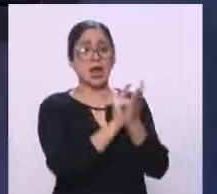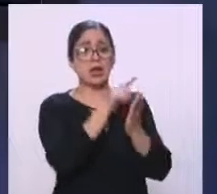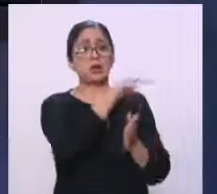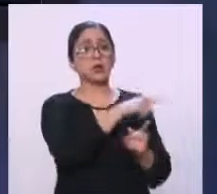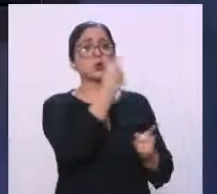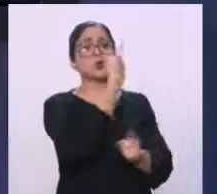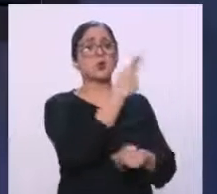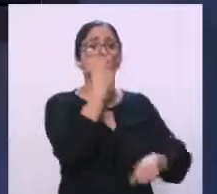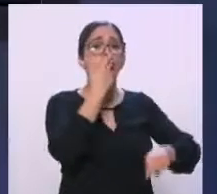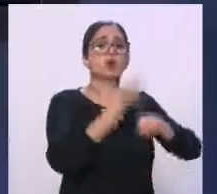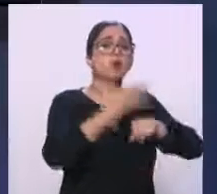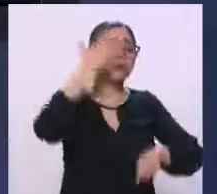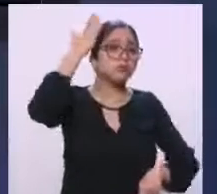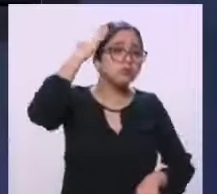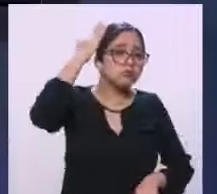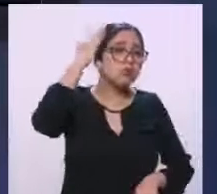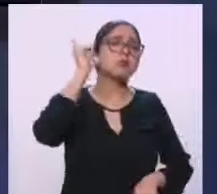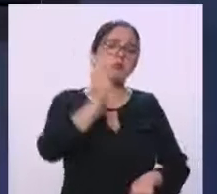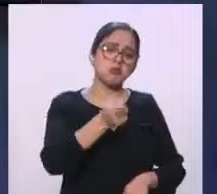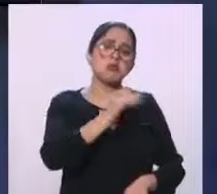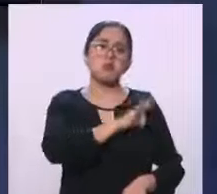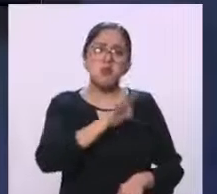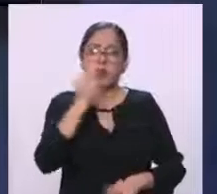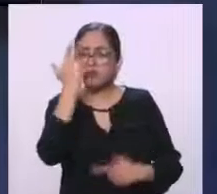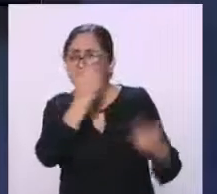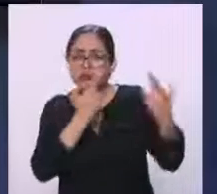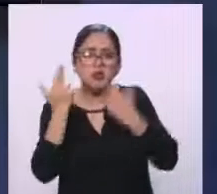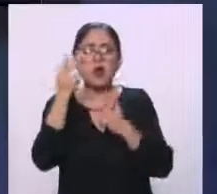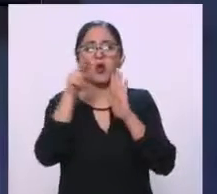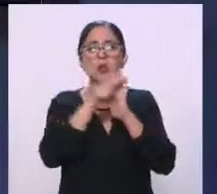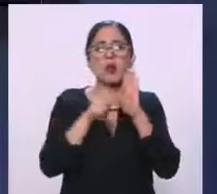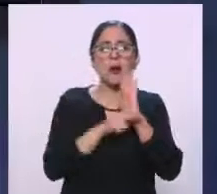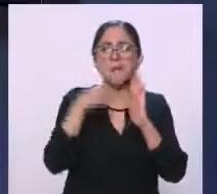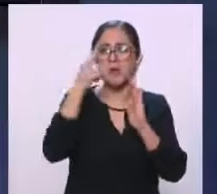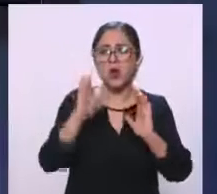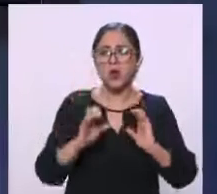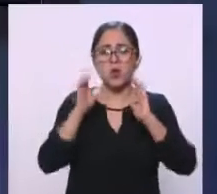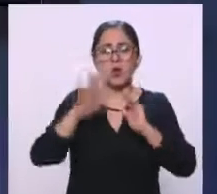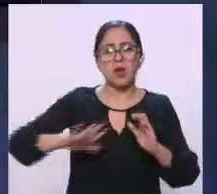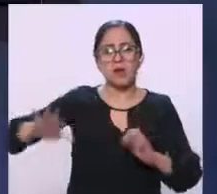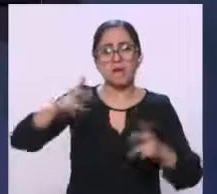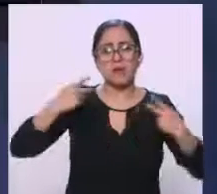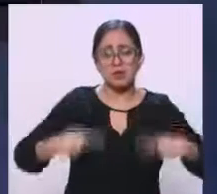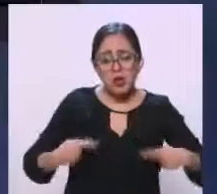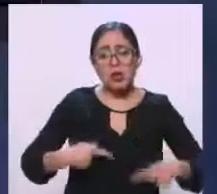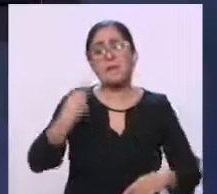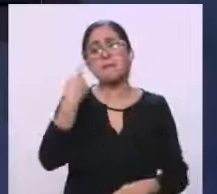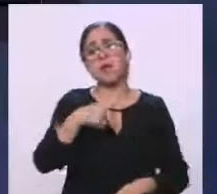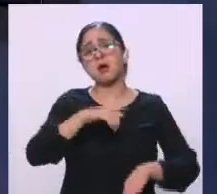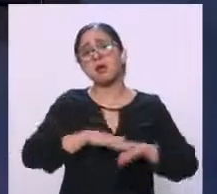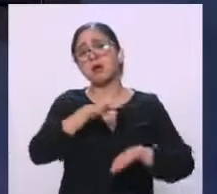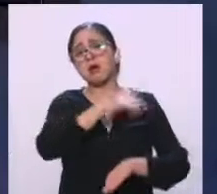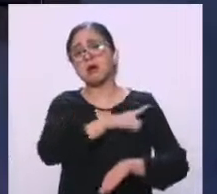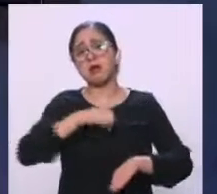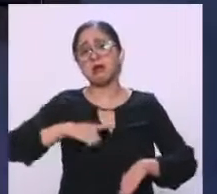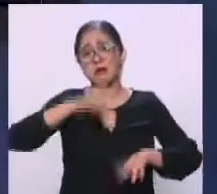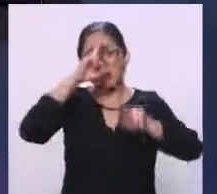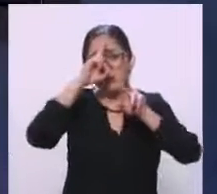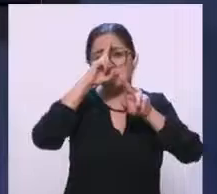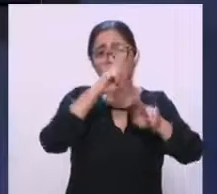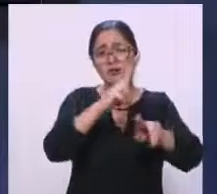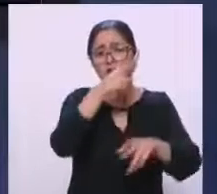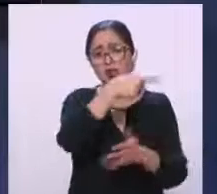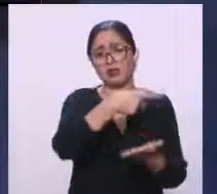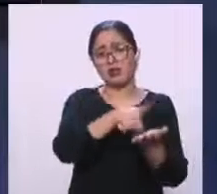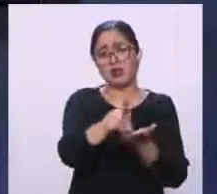competencia, pero no medidas que representen un riesgo para la protección y la garantía de los derechos humanos. Y uno de los derechos humanos